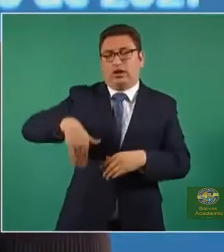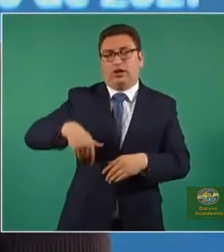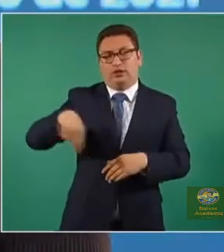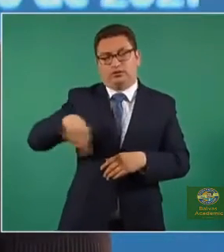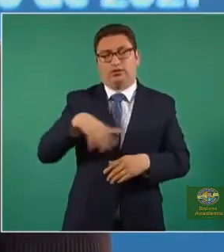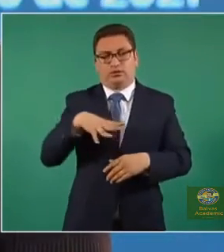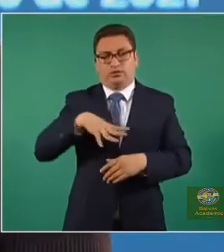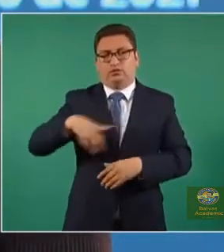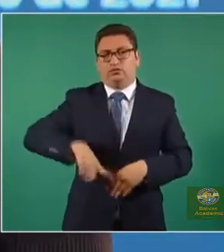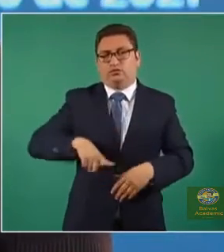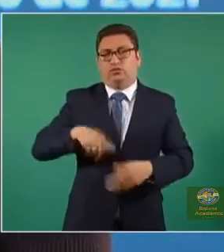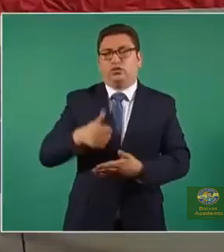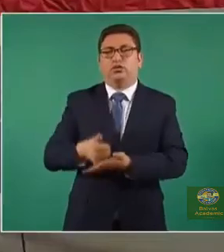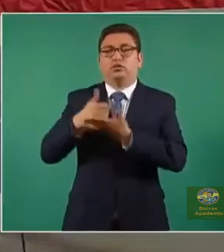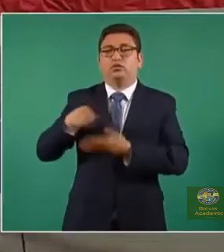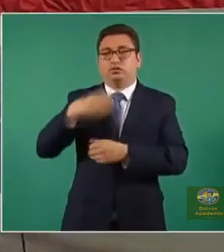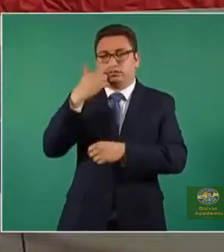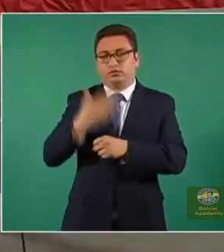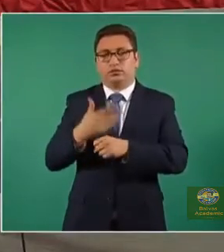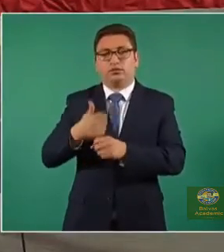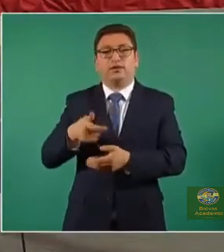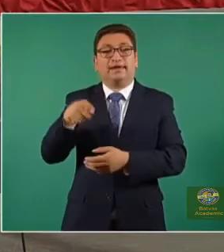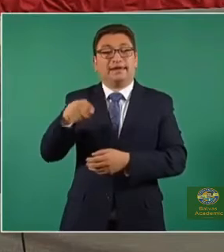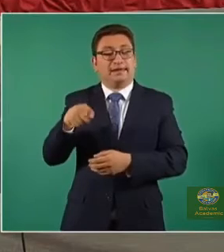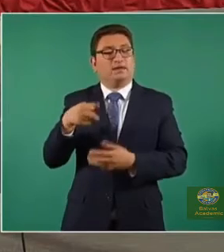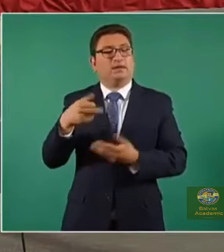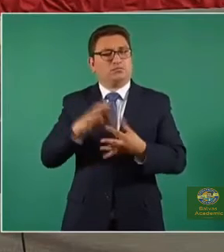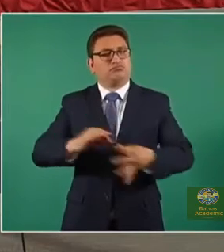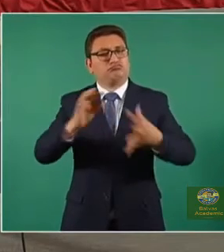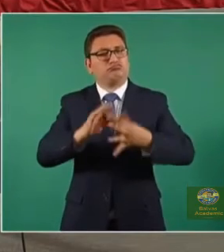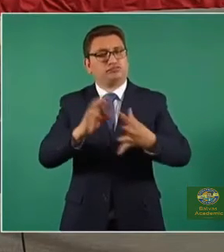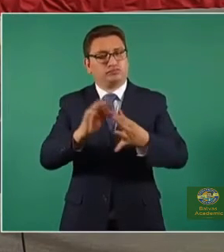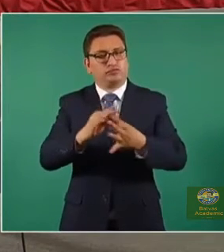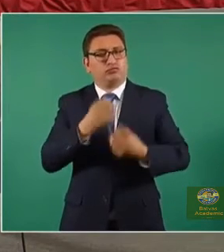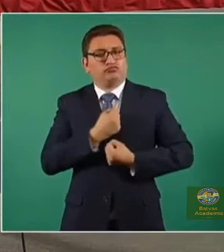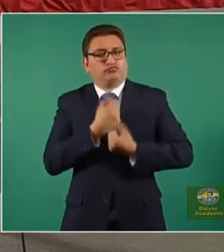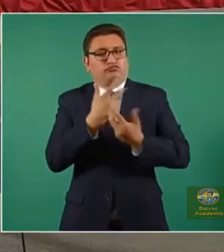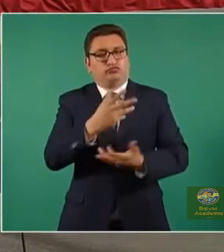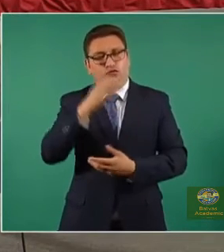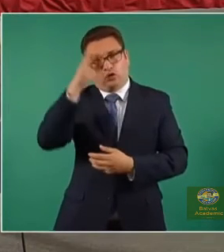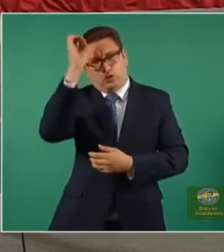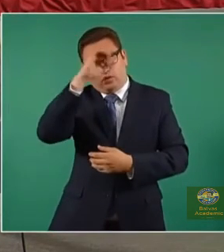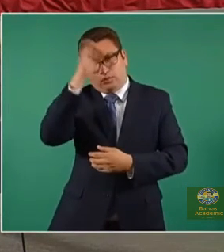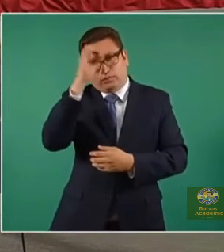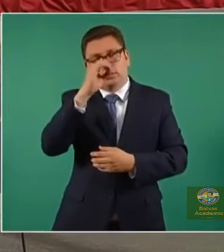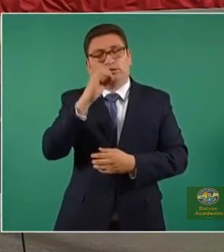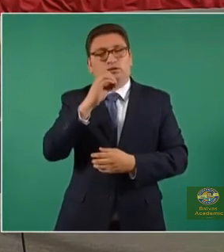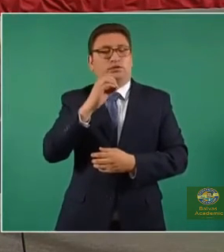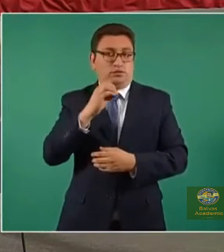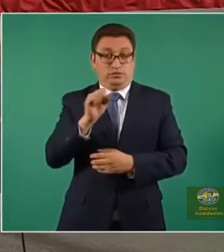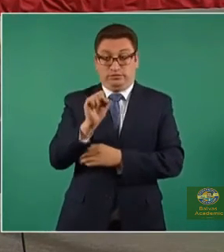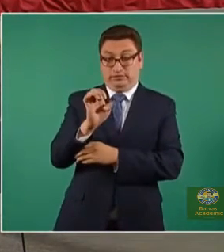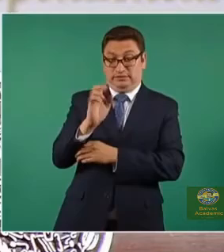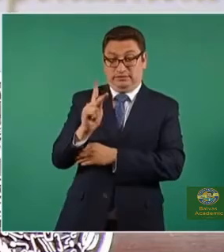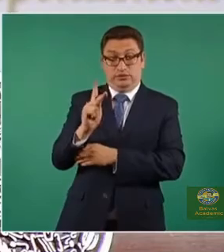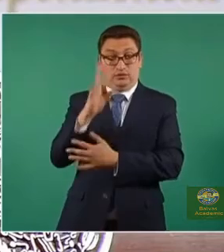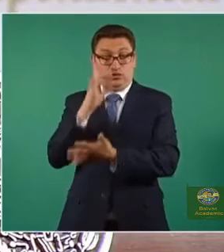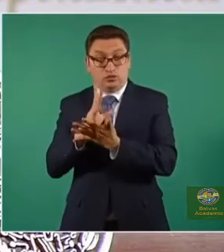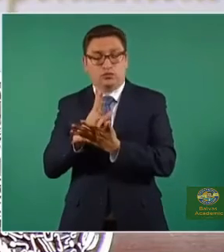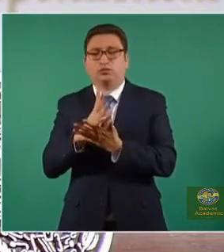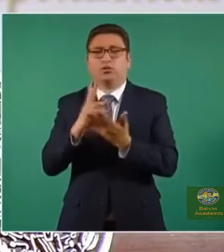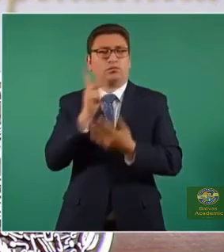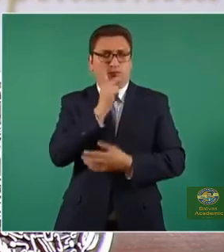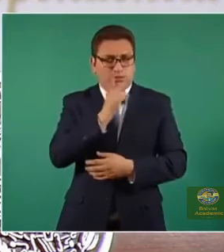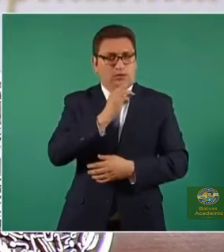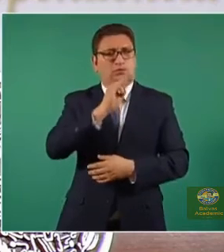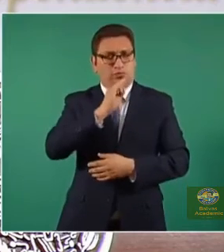quiero agradecer porque ellos precisamente permitirán emitir algunas opiniones que no solamente a la SEP, sino también a los padres de familia, a